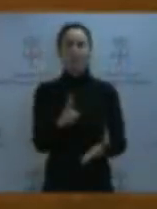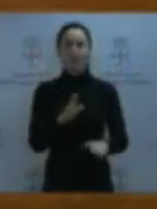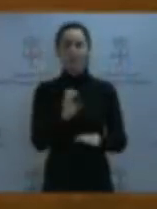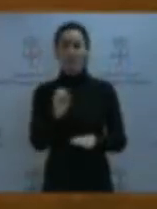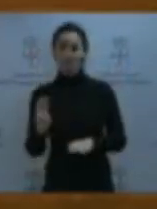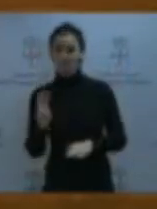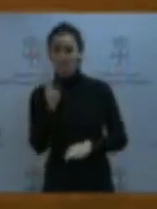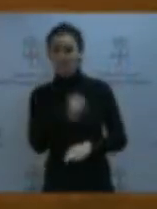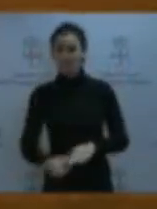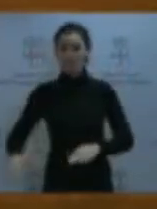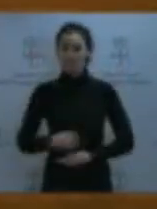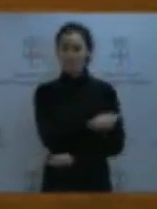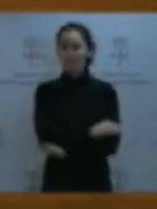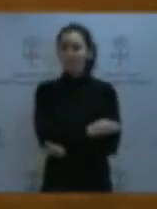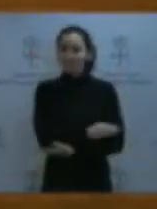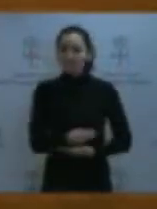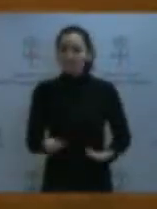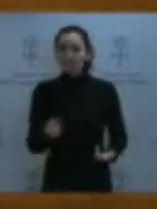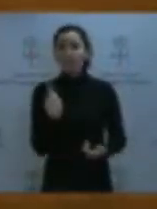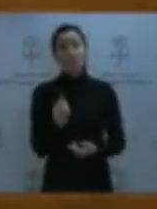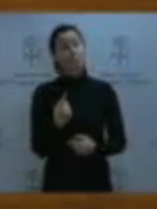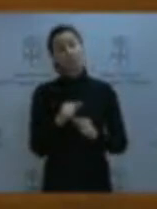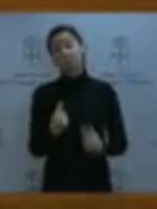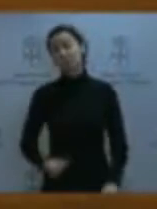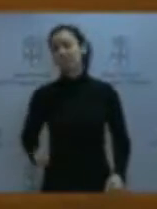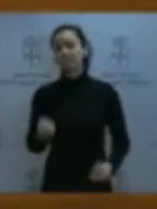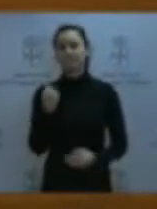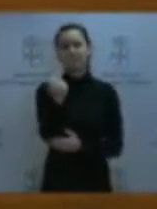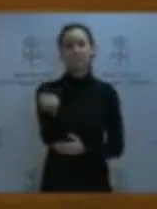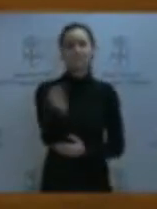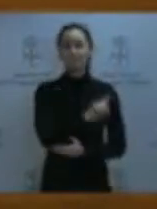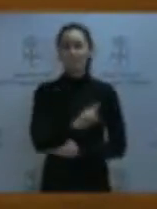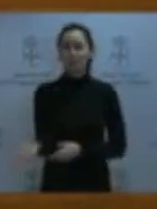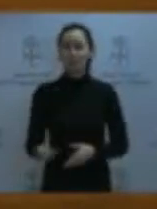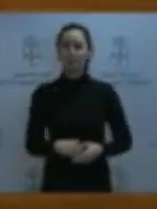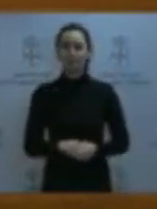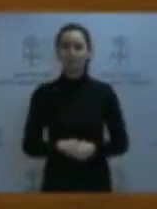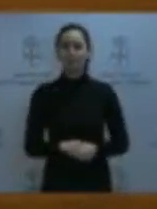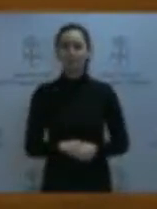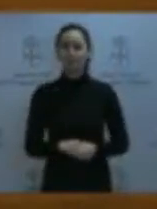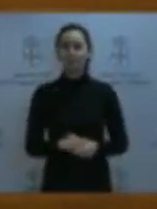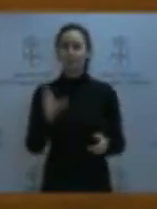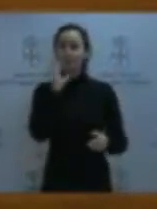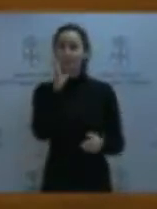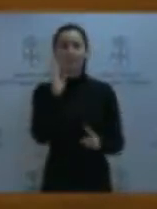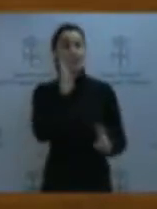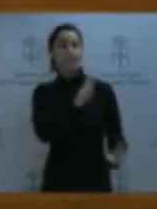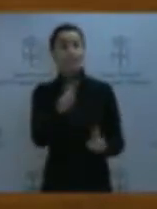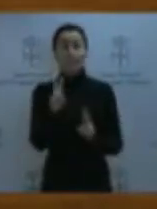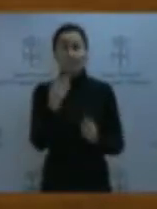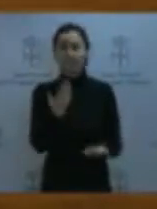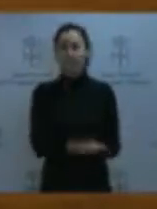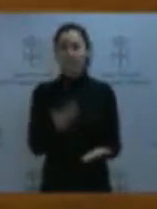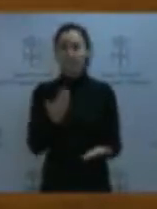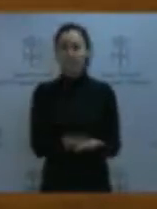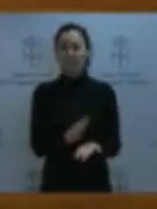3. No vamos a apoyar estos presupuestos en tanto en cuanto ni reflejan cambios sustanciales respecto